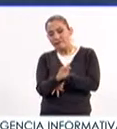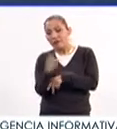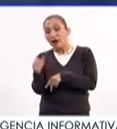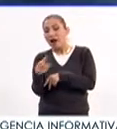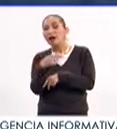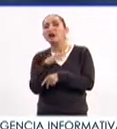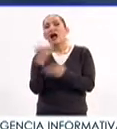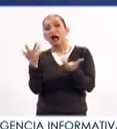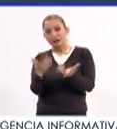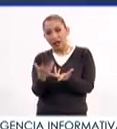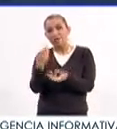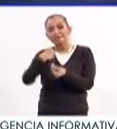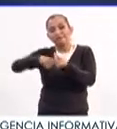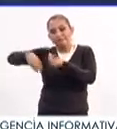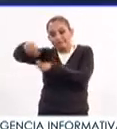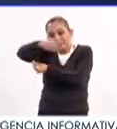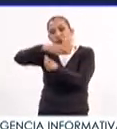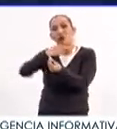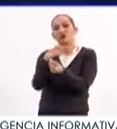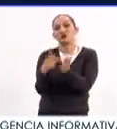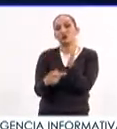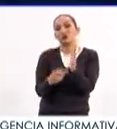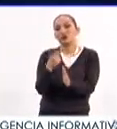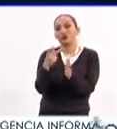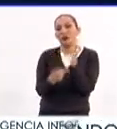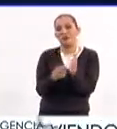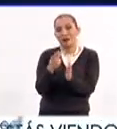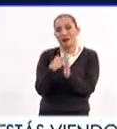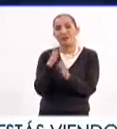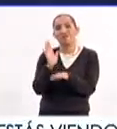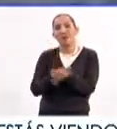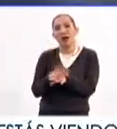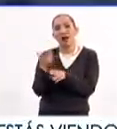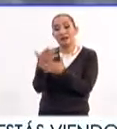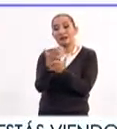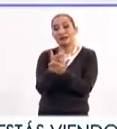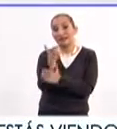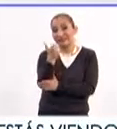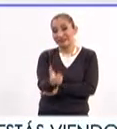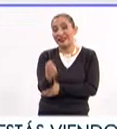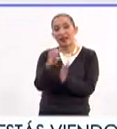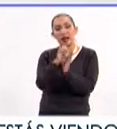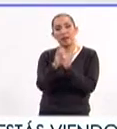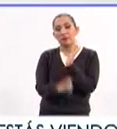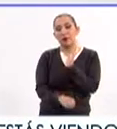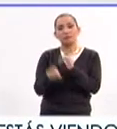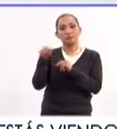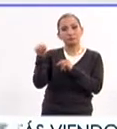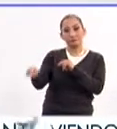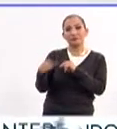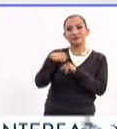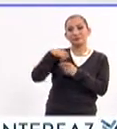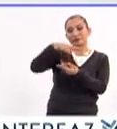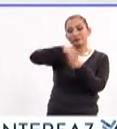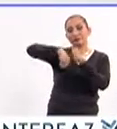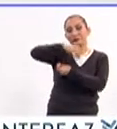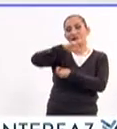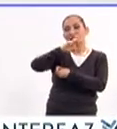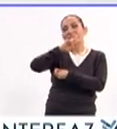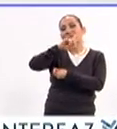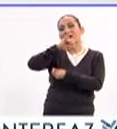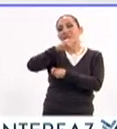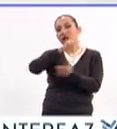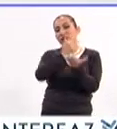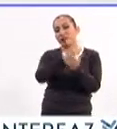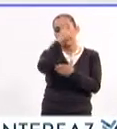que van a ser sostenibles y a la vez van a hacer más dinero. Yo creo que el ejemplo es el reciclado de residuos en